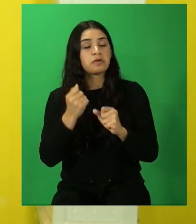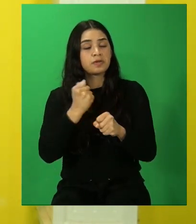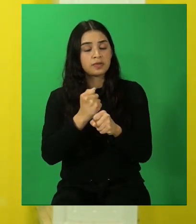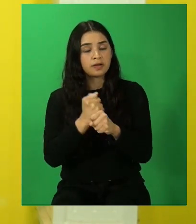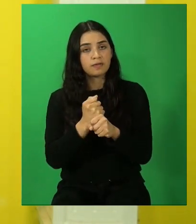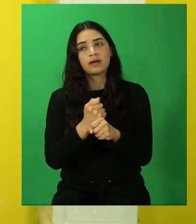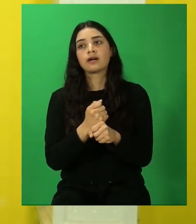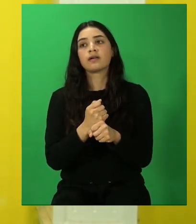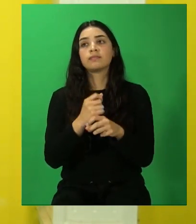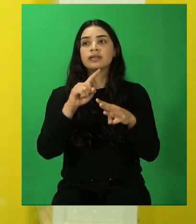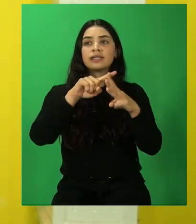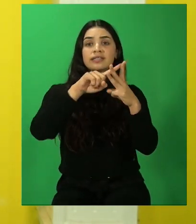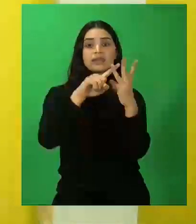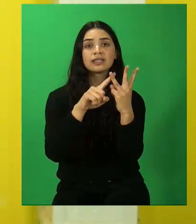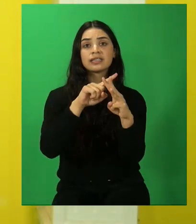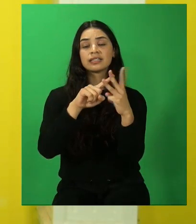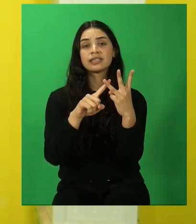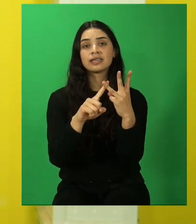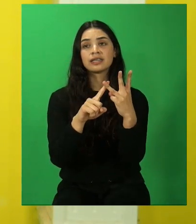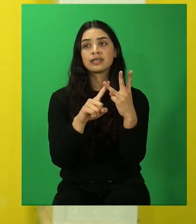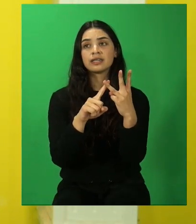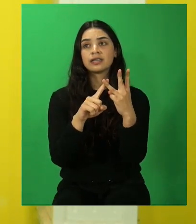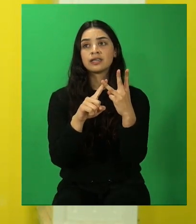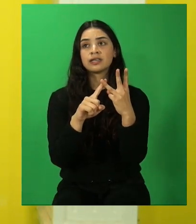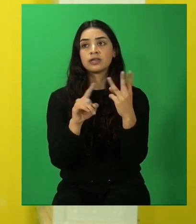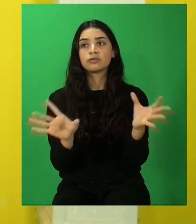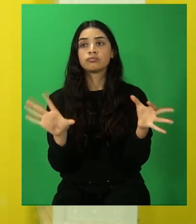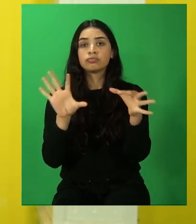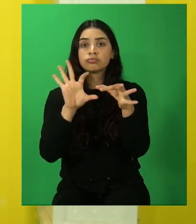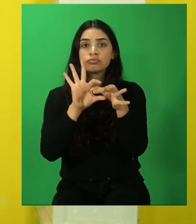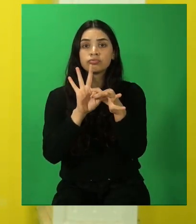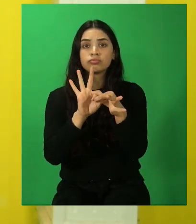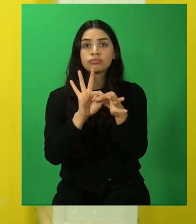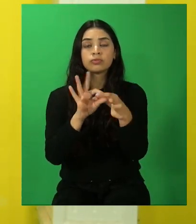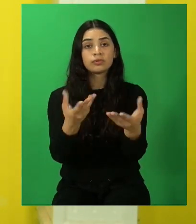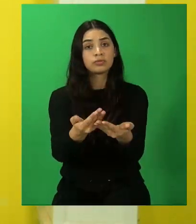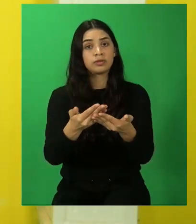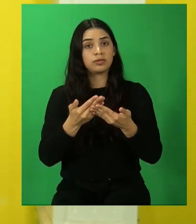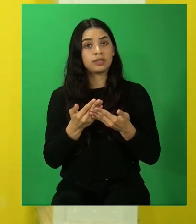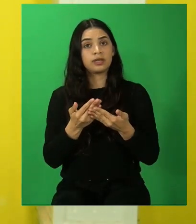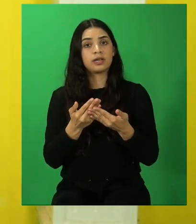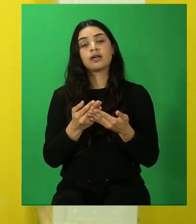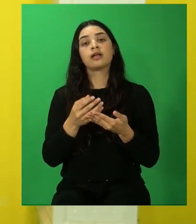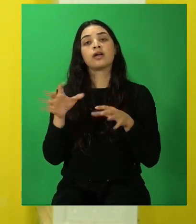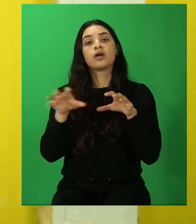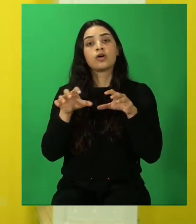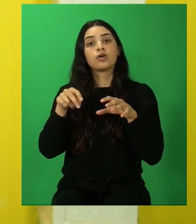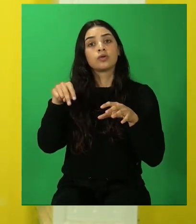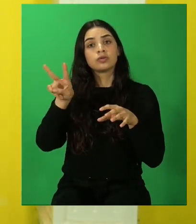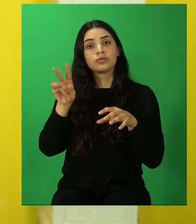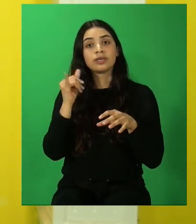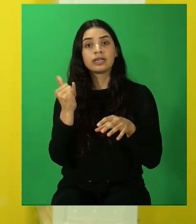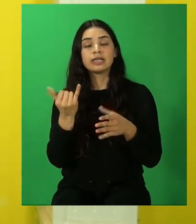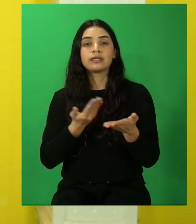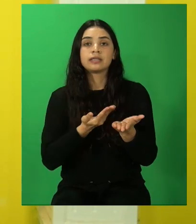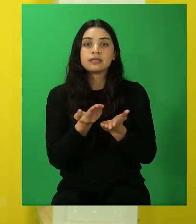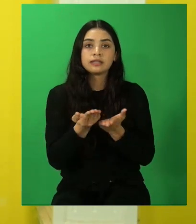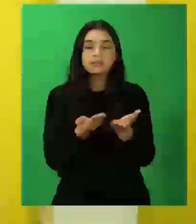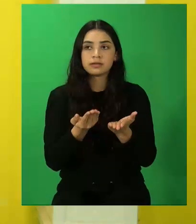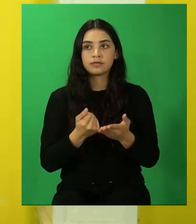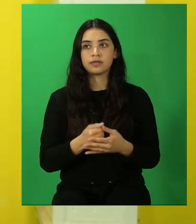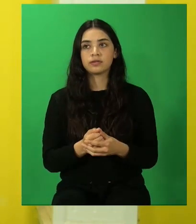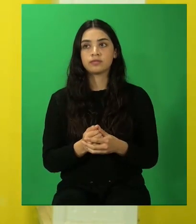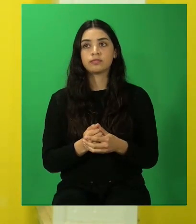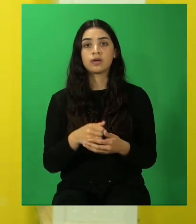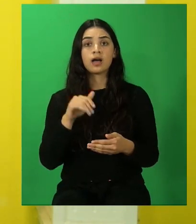conjugan para obtener bienes y servicios. Vamos a ir a la definición exacta de